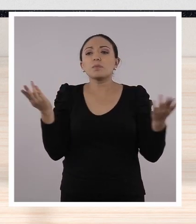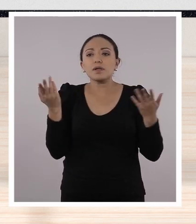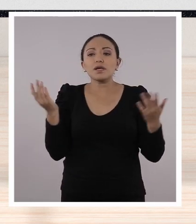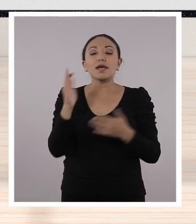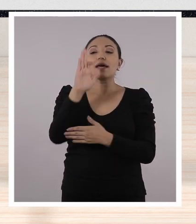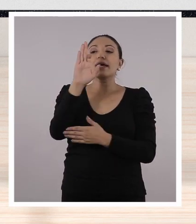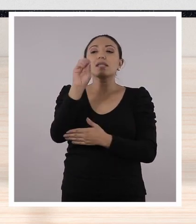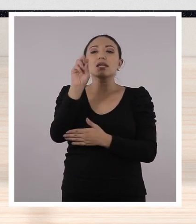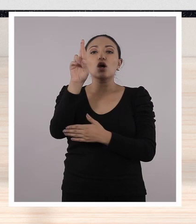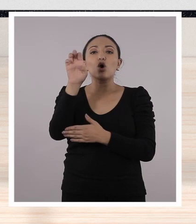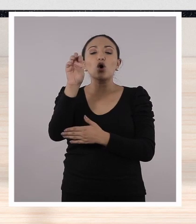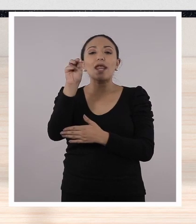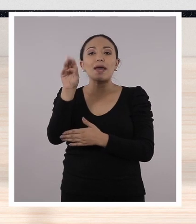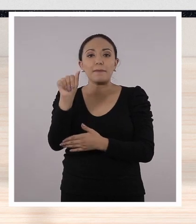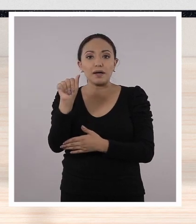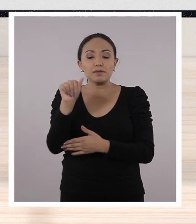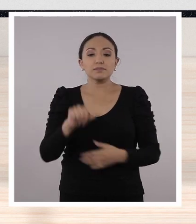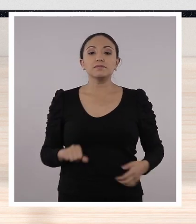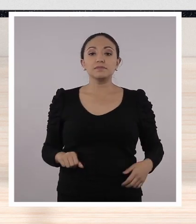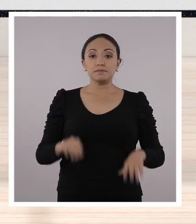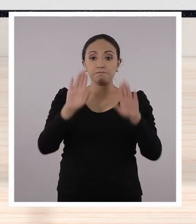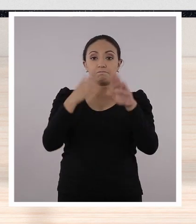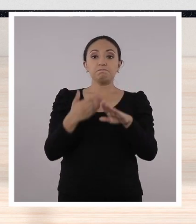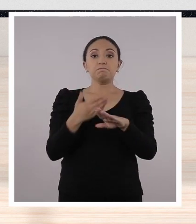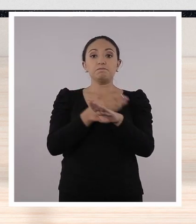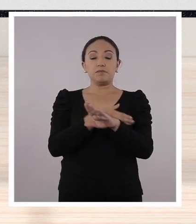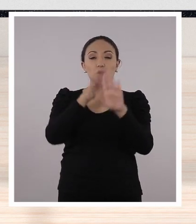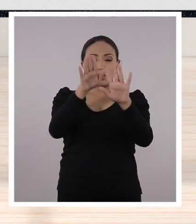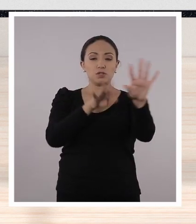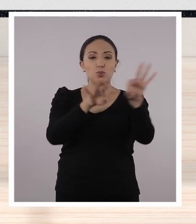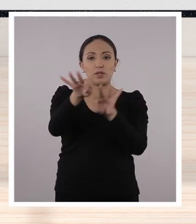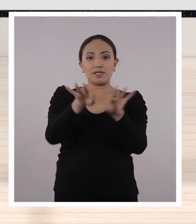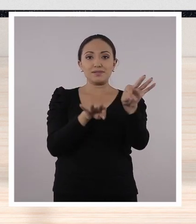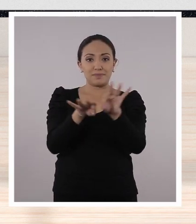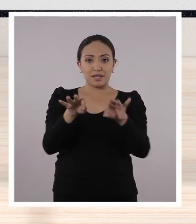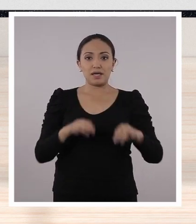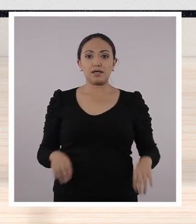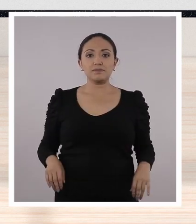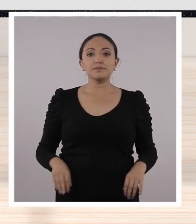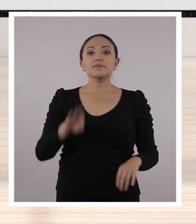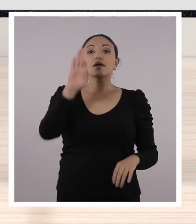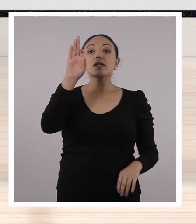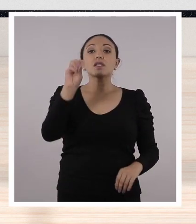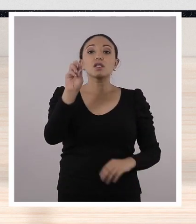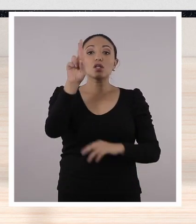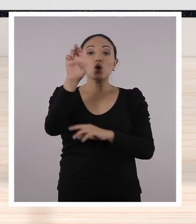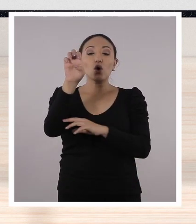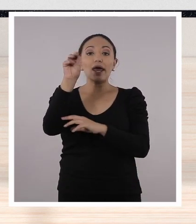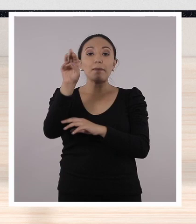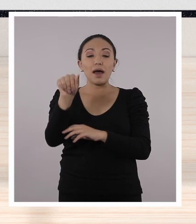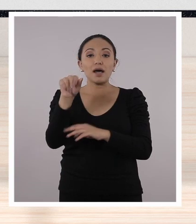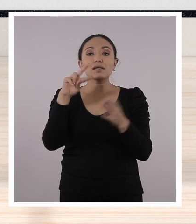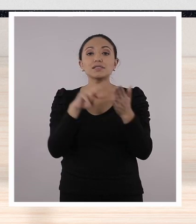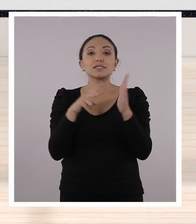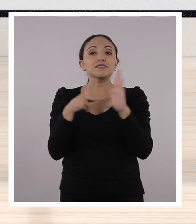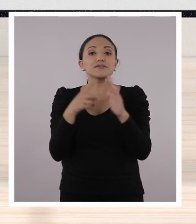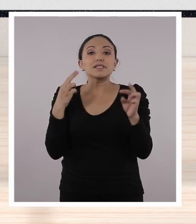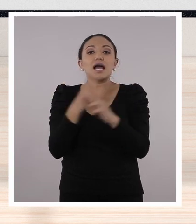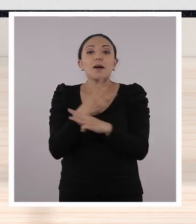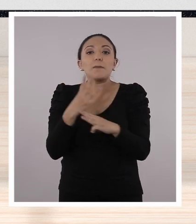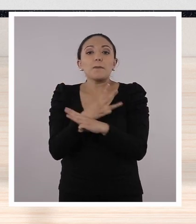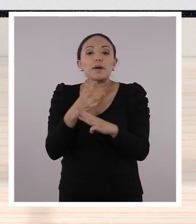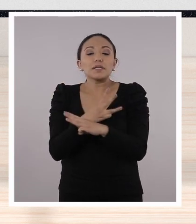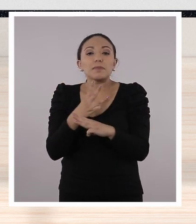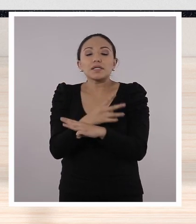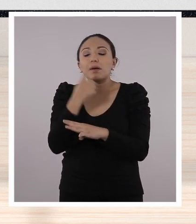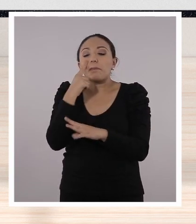Pitágoras. Antes de empezar con esto, primero expliquemos qué es un teorema. Un teorema es una verdad matemática, es algo que está